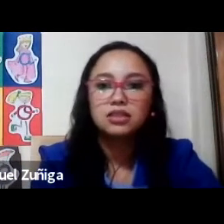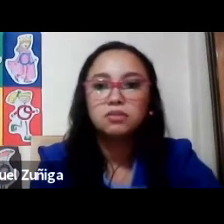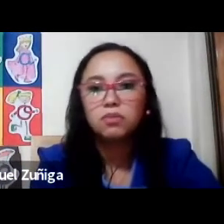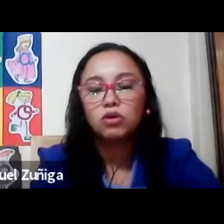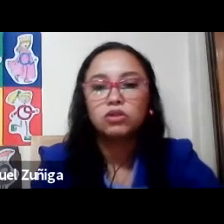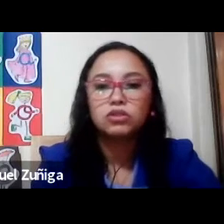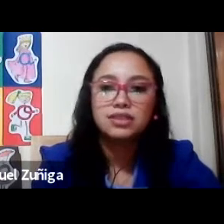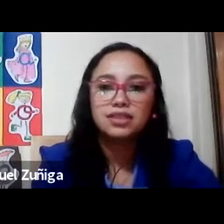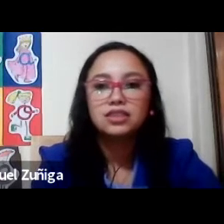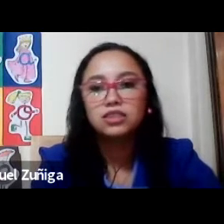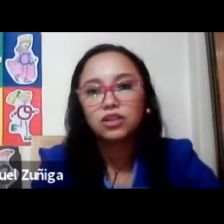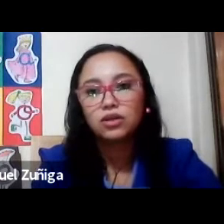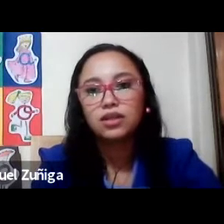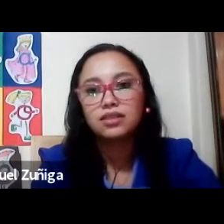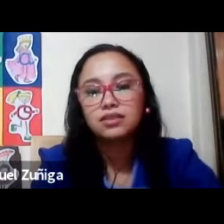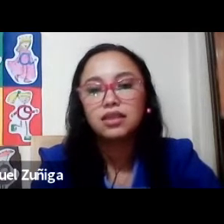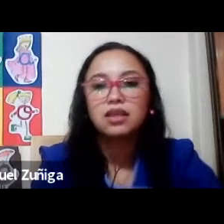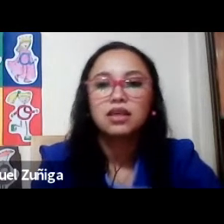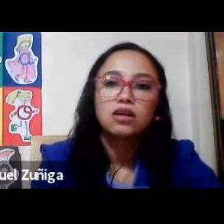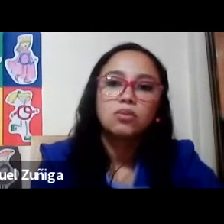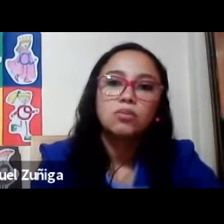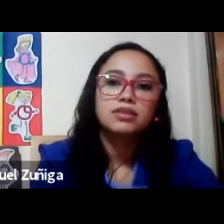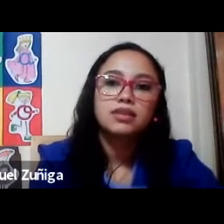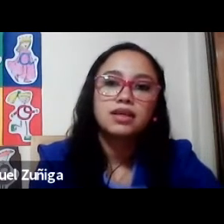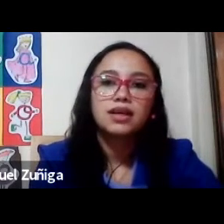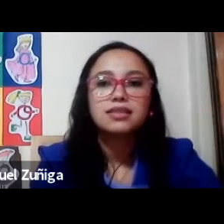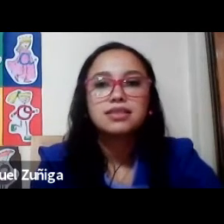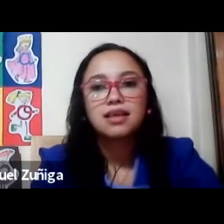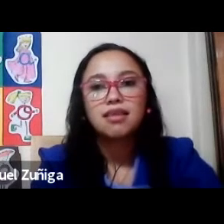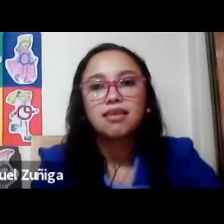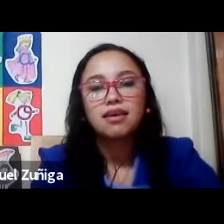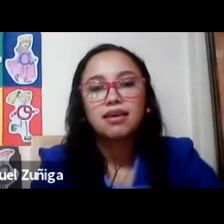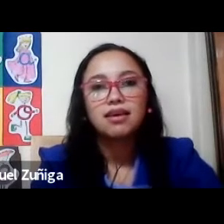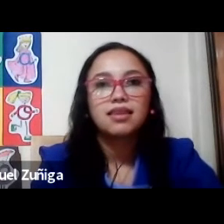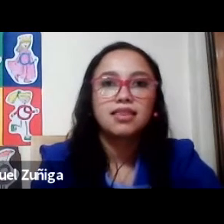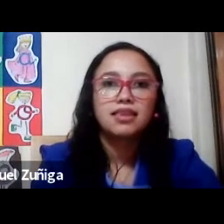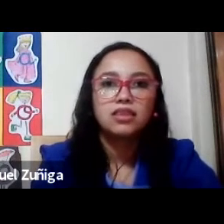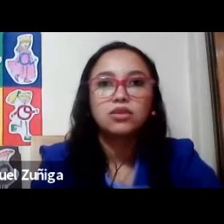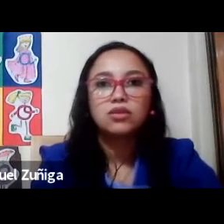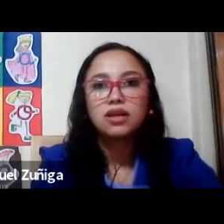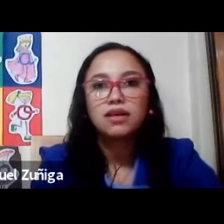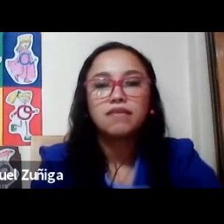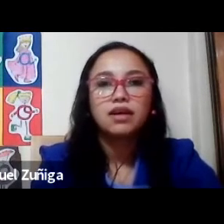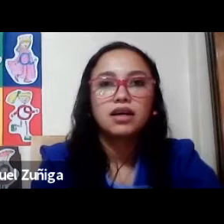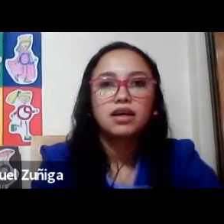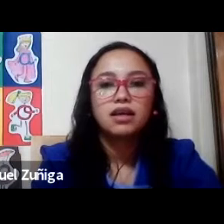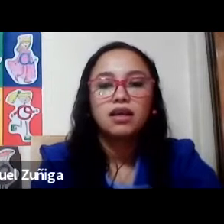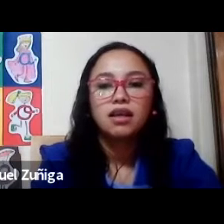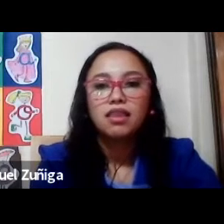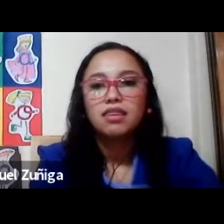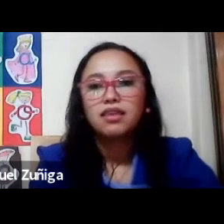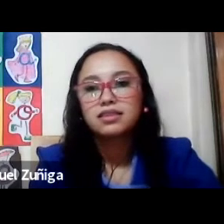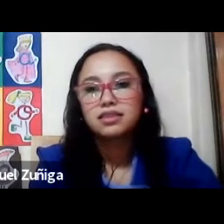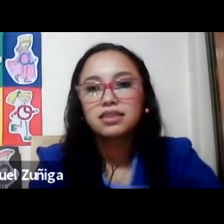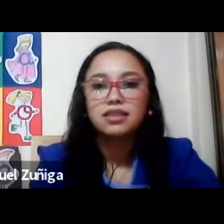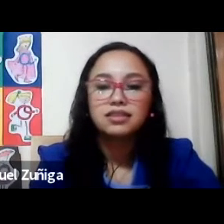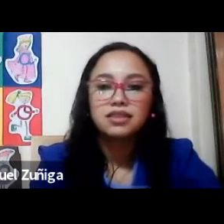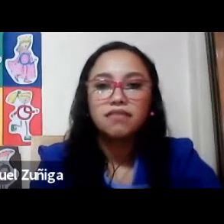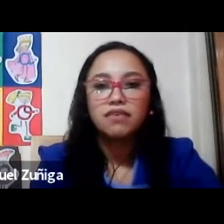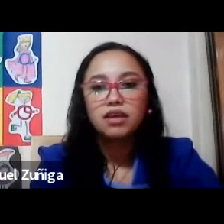y exposiciones. Y como está cansada de tanto trabajar,